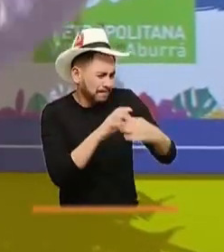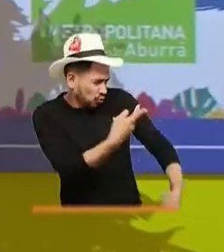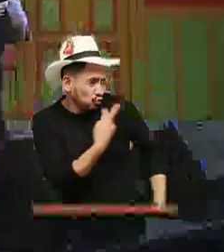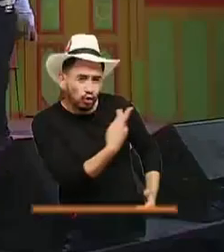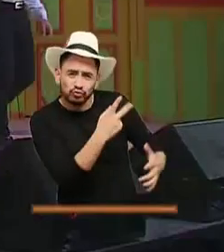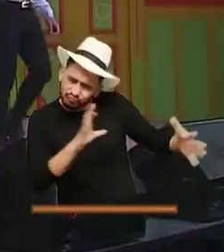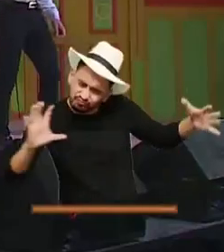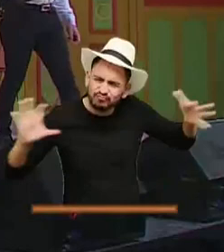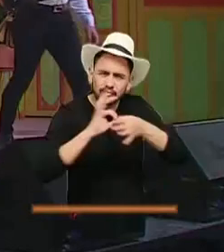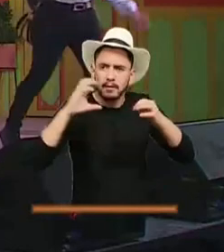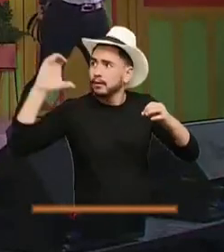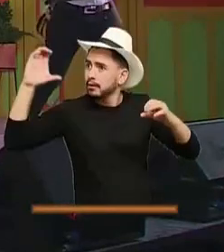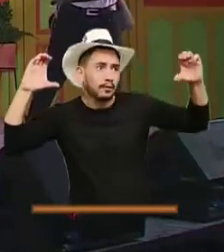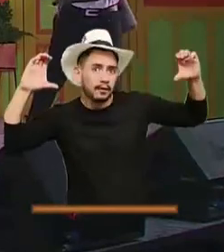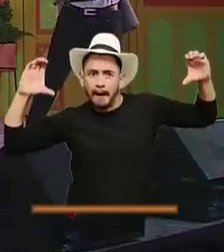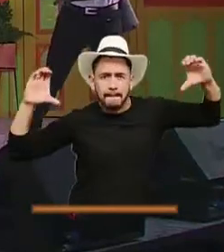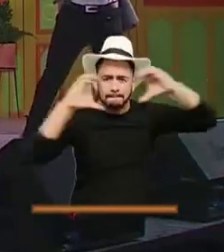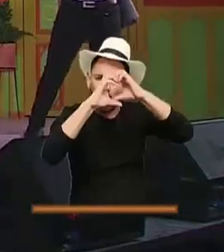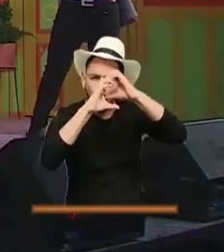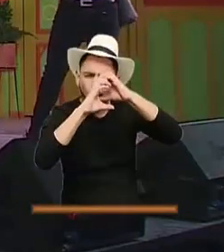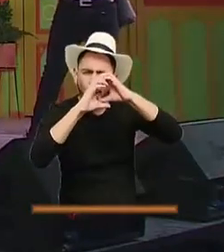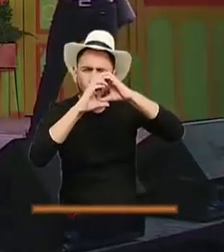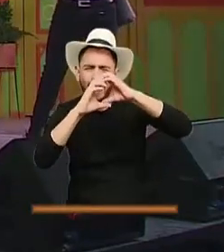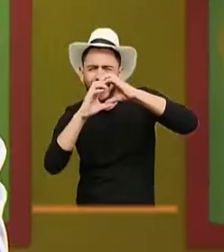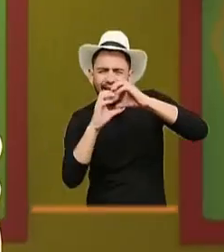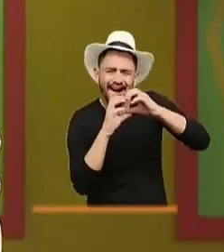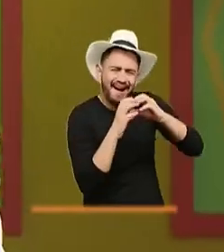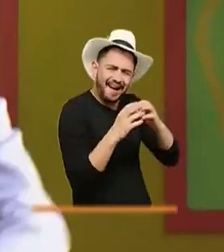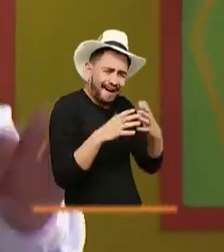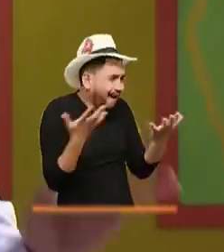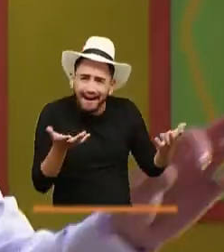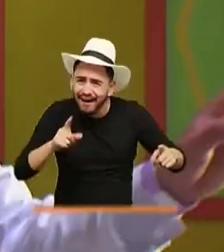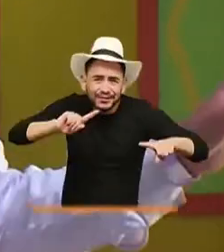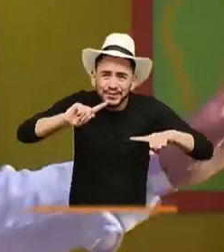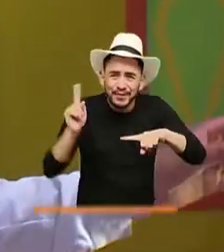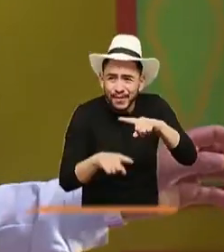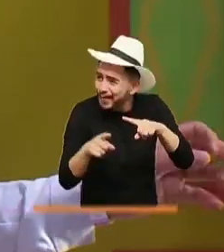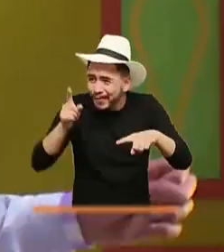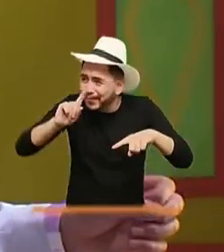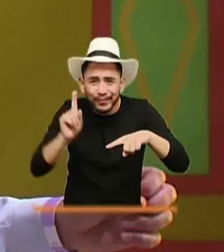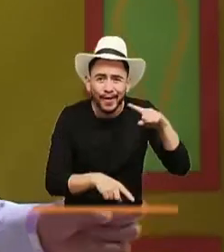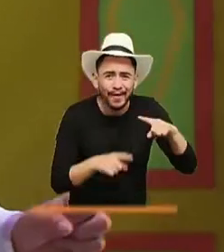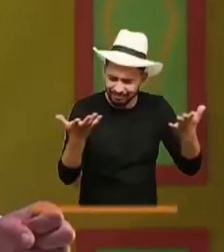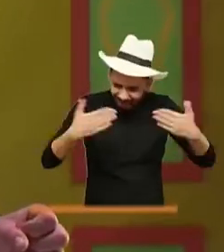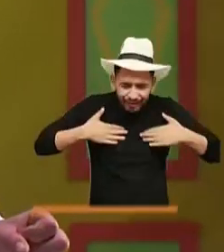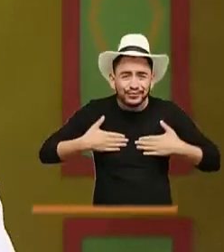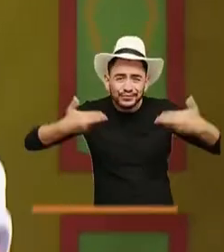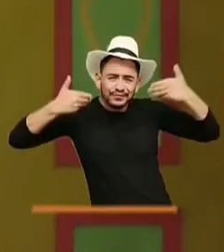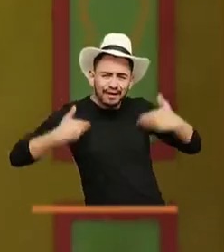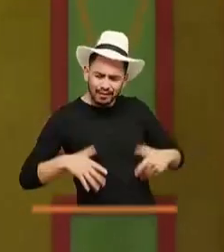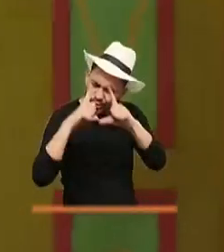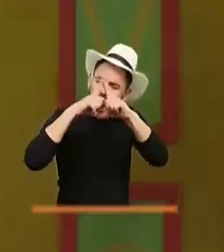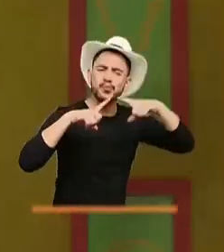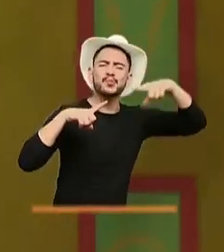eclipse total. Eso no lo puedo hacer, me considero una luna